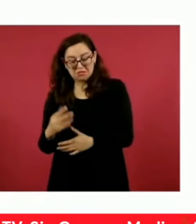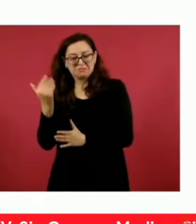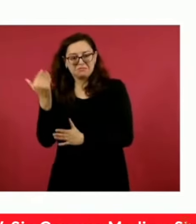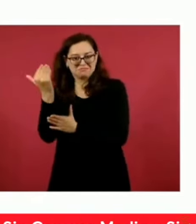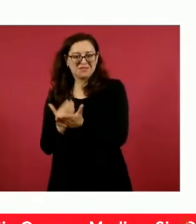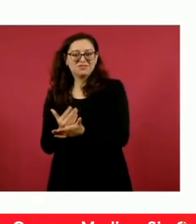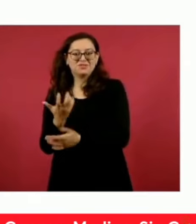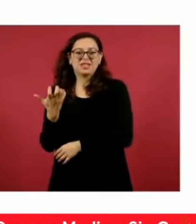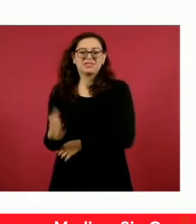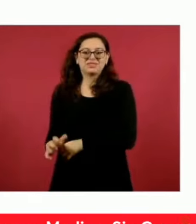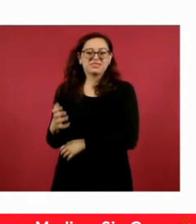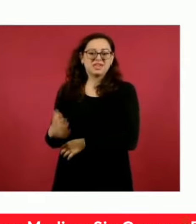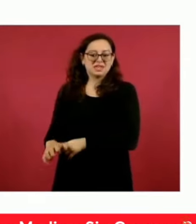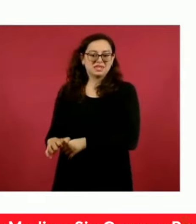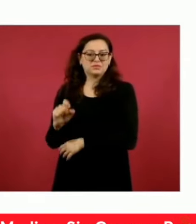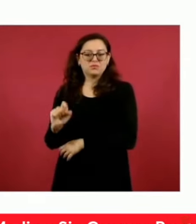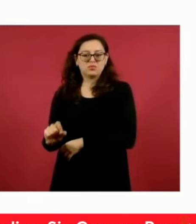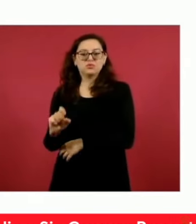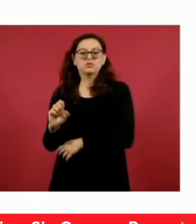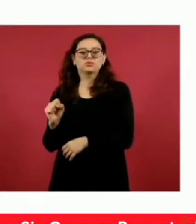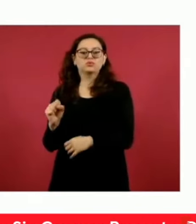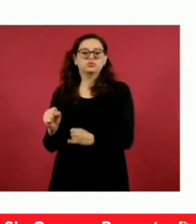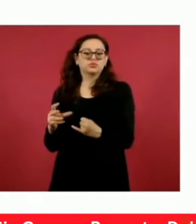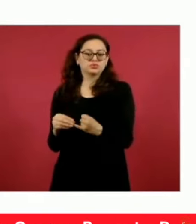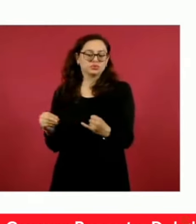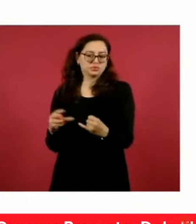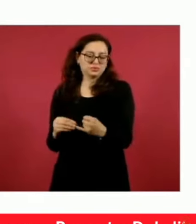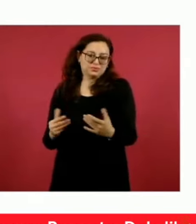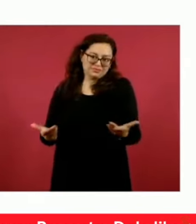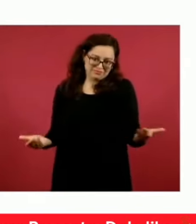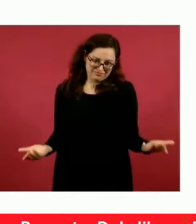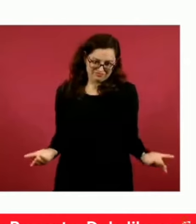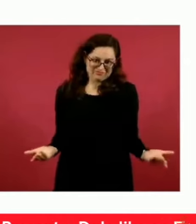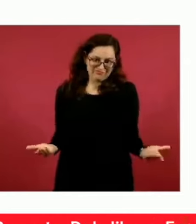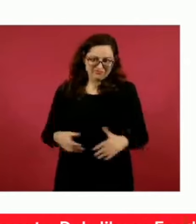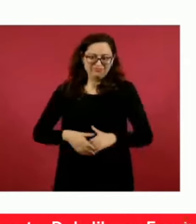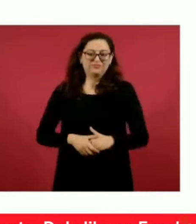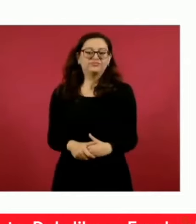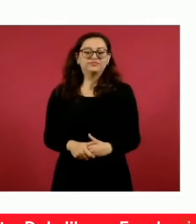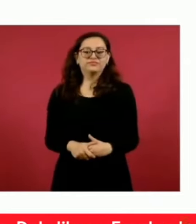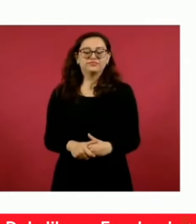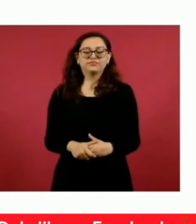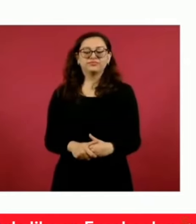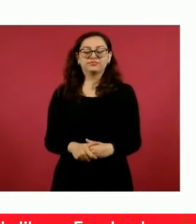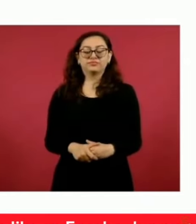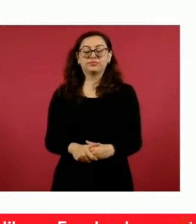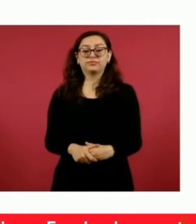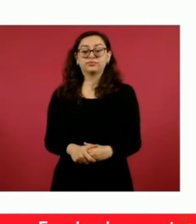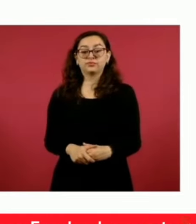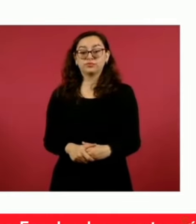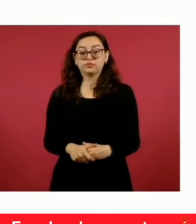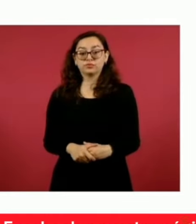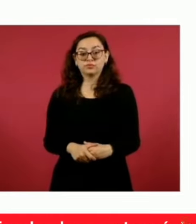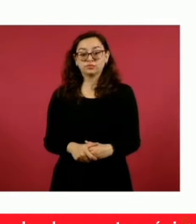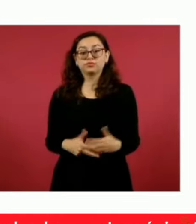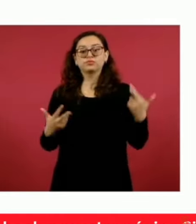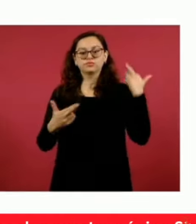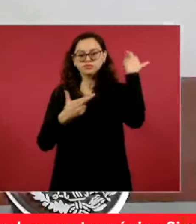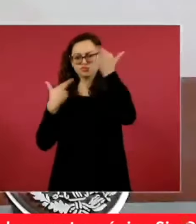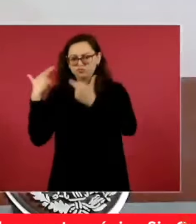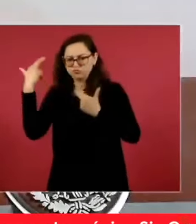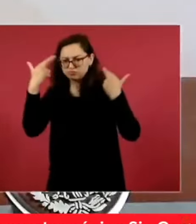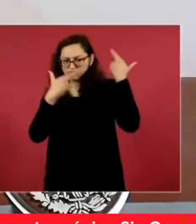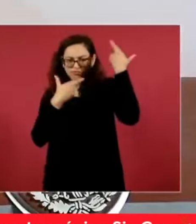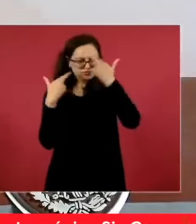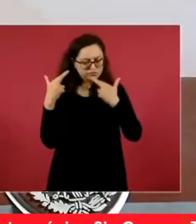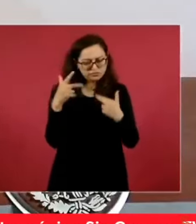nivel nacional en solamente 10 pesos con 60 centavos en el caso de las verificaciones que realizamos en el tema